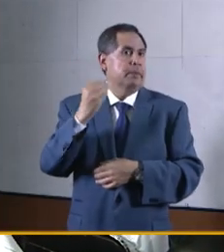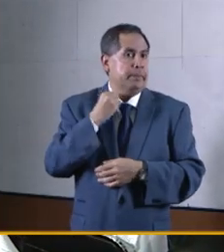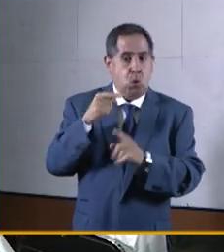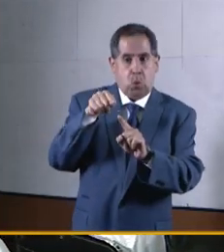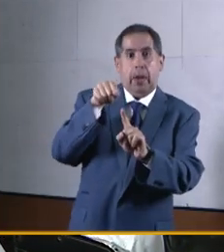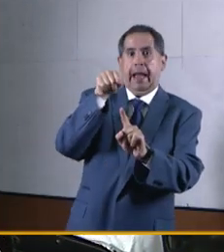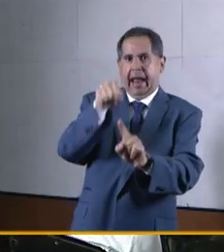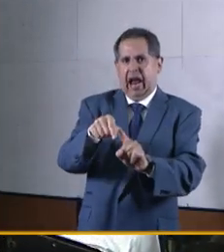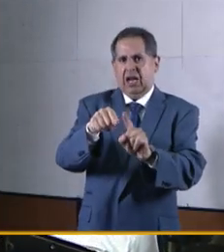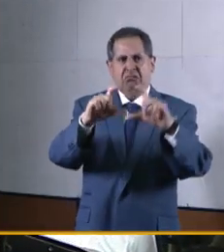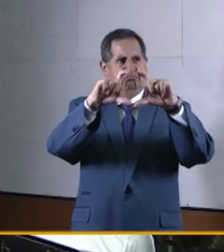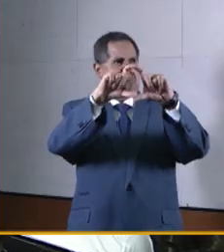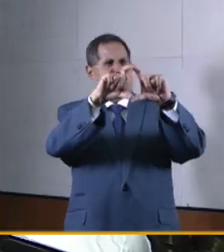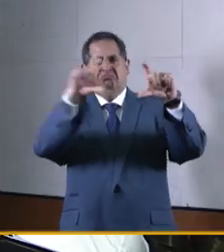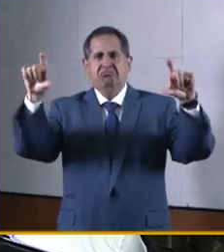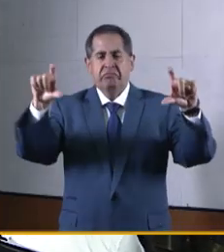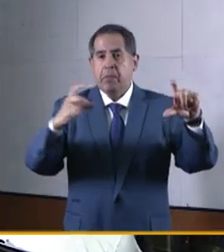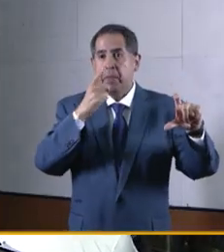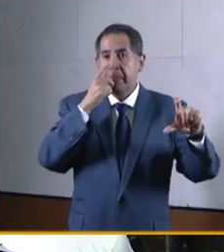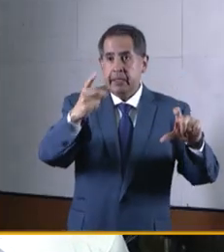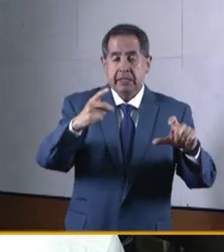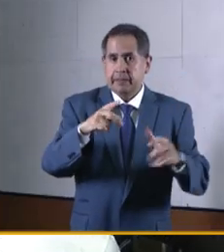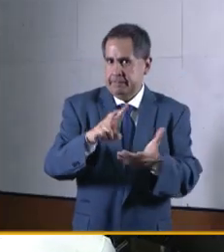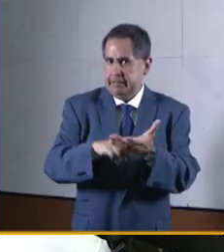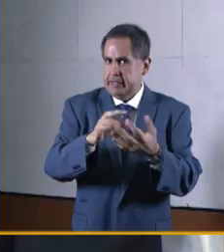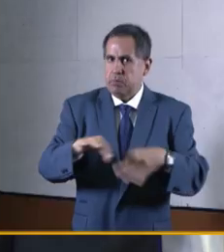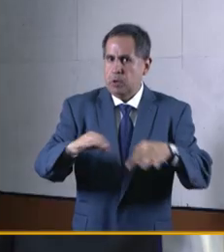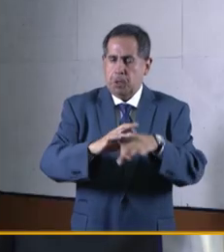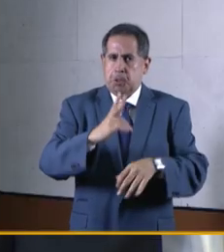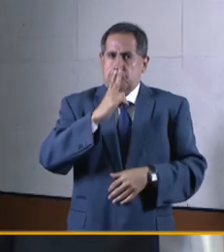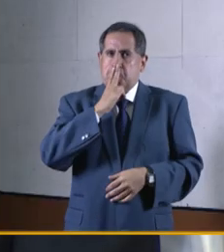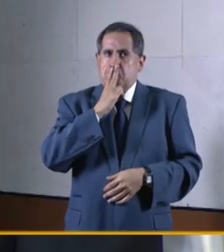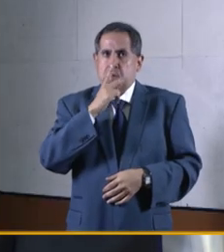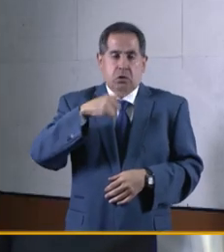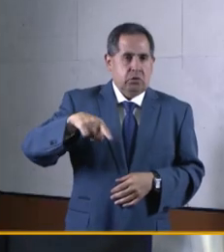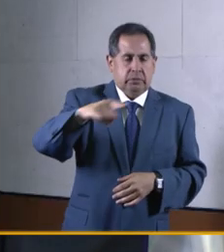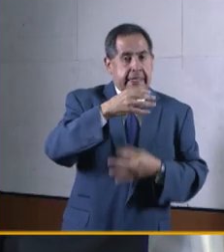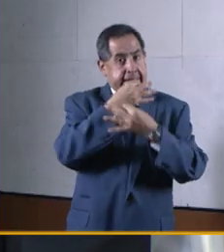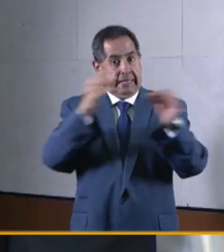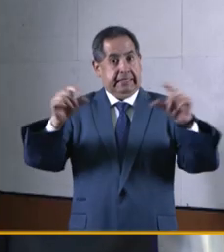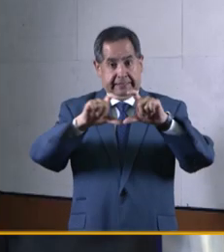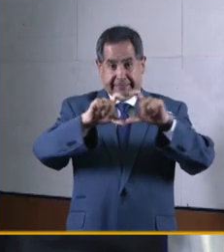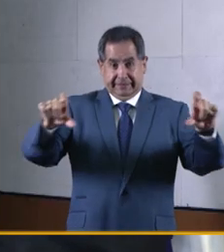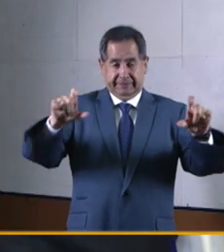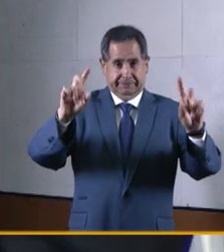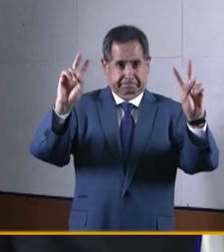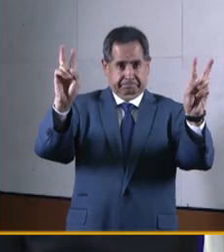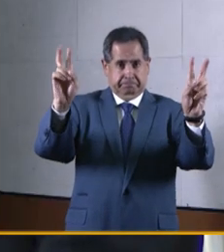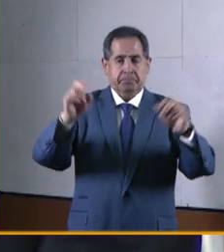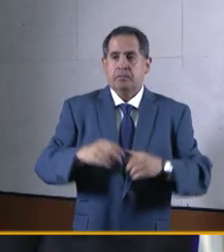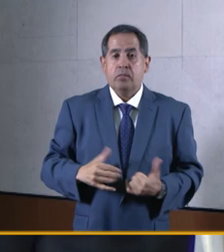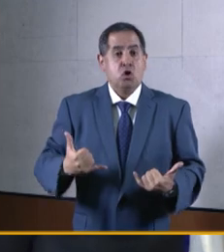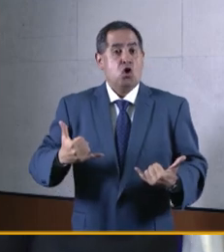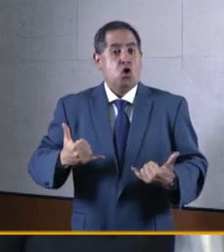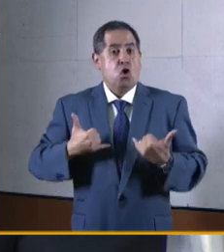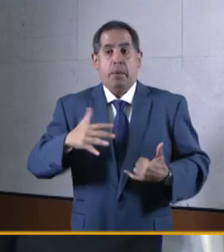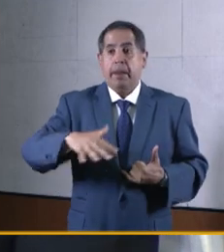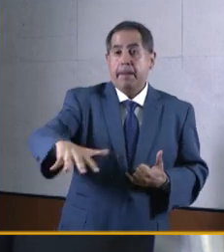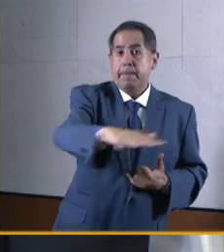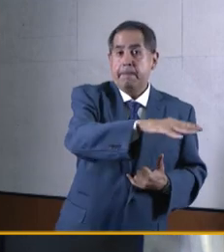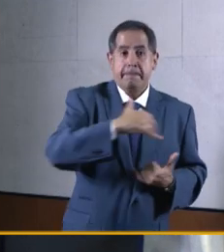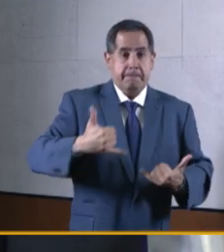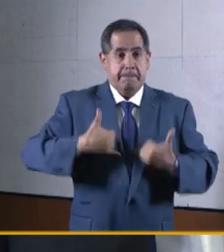esa leyenda que vale para ustedes y nosotros proclama jóvenes de mexico